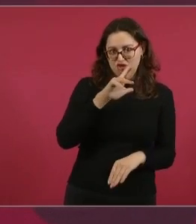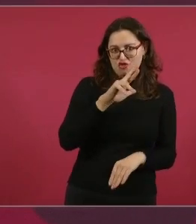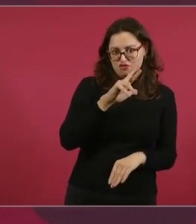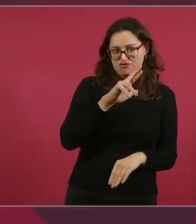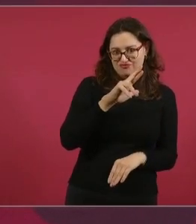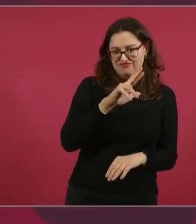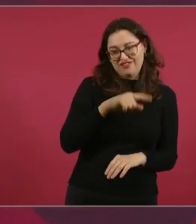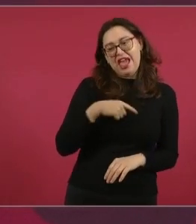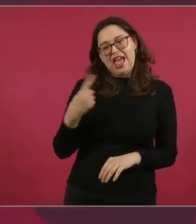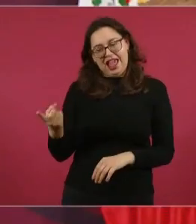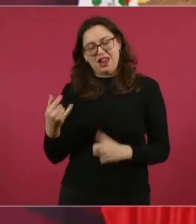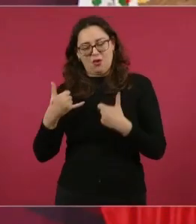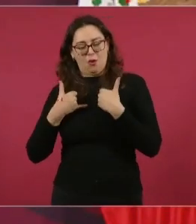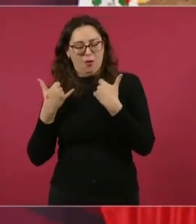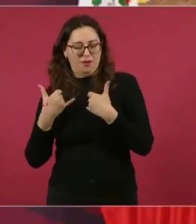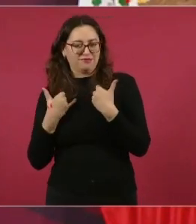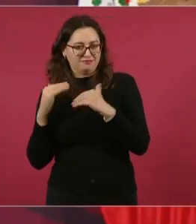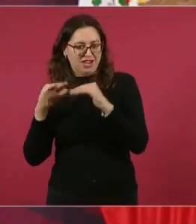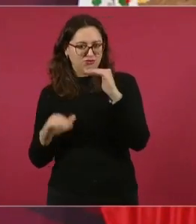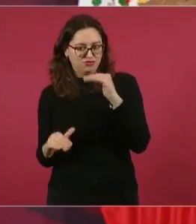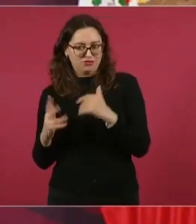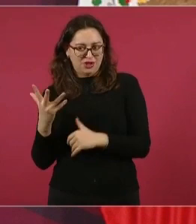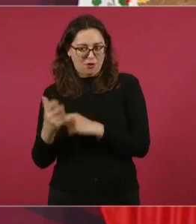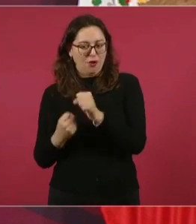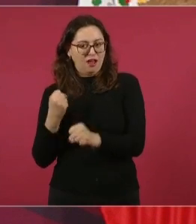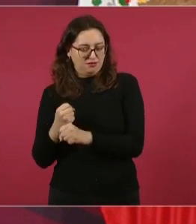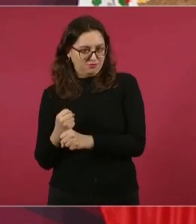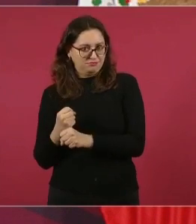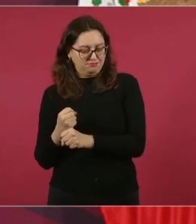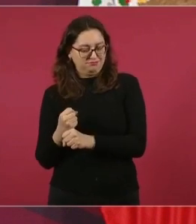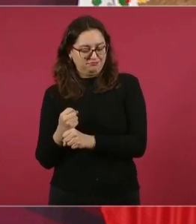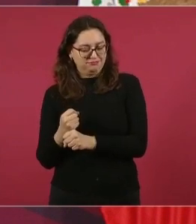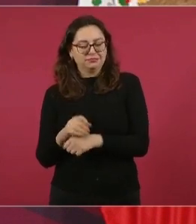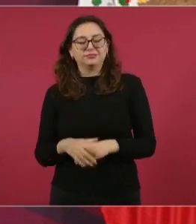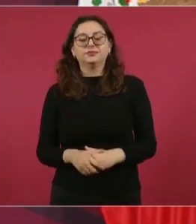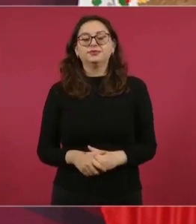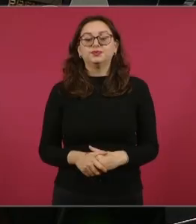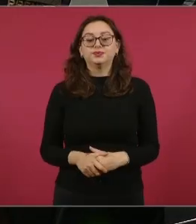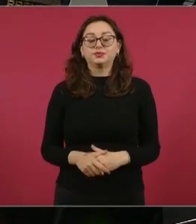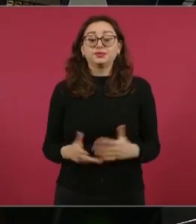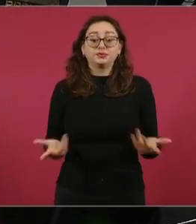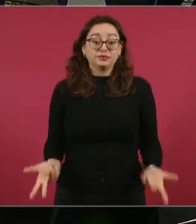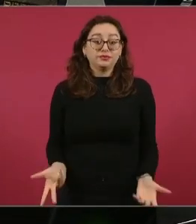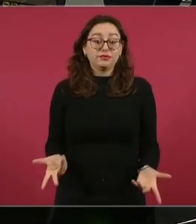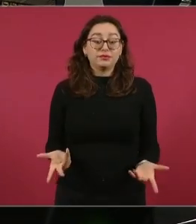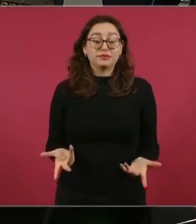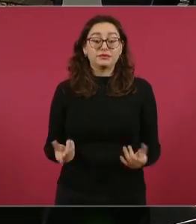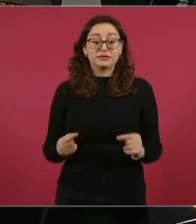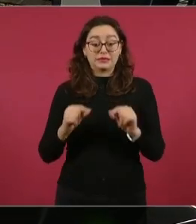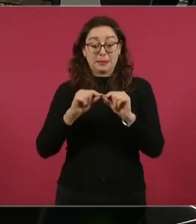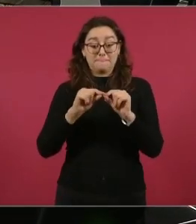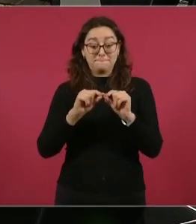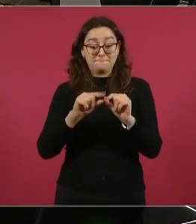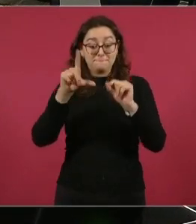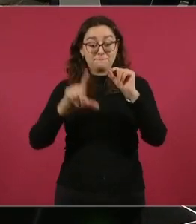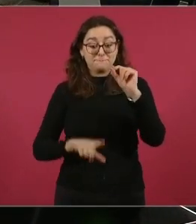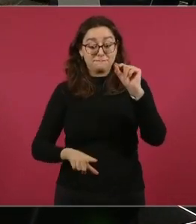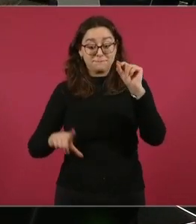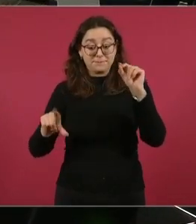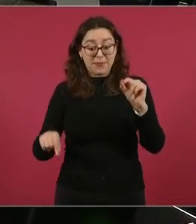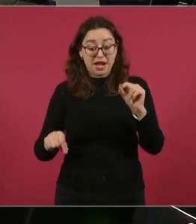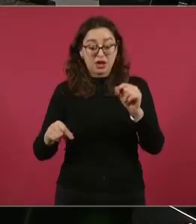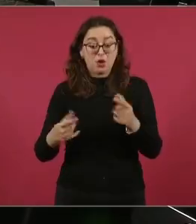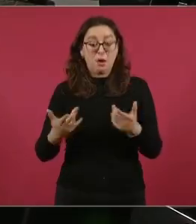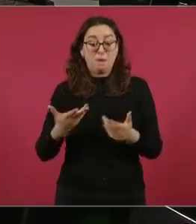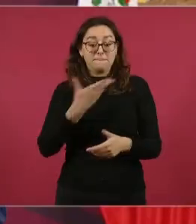del cargo de presidente. Ya lo he dicho en otras ocasiones, de todos los presidentes constitucionales,